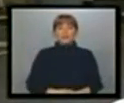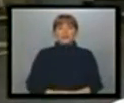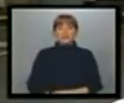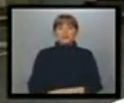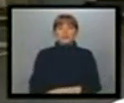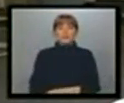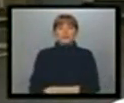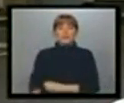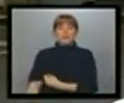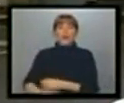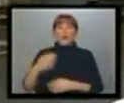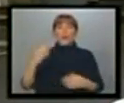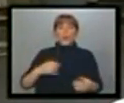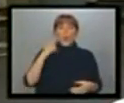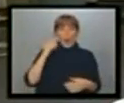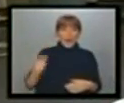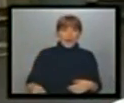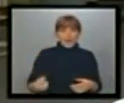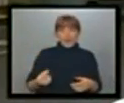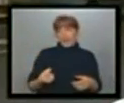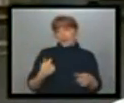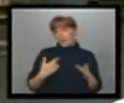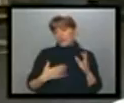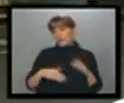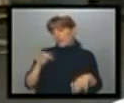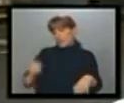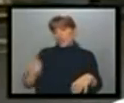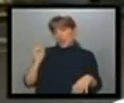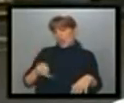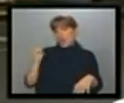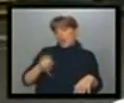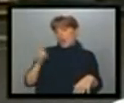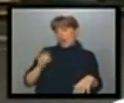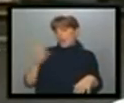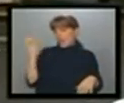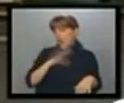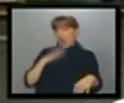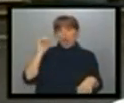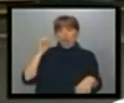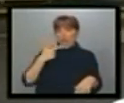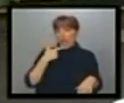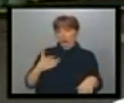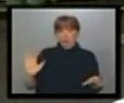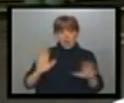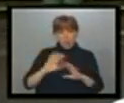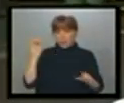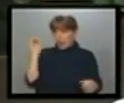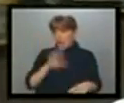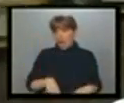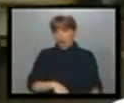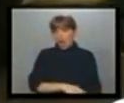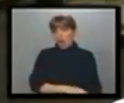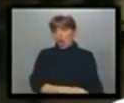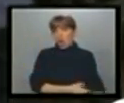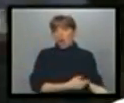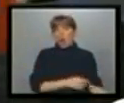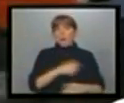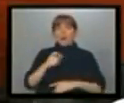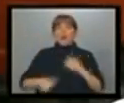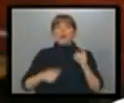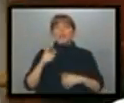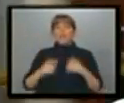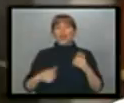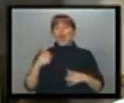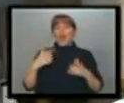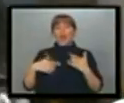Bueno, Daniel, buen día. Obviamente la opción es el GNC, sin duda. Se lo dice obviamente todo el mundo. Siempre hay gente visionaria que dice o